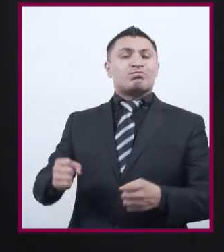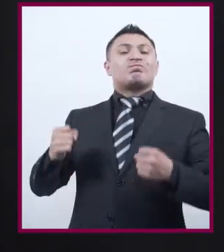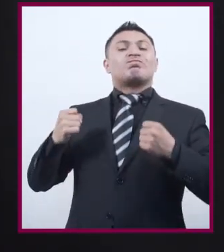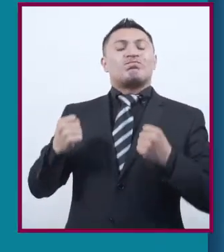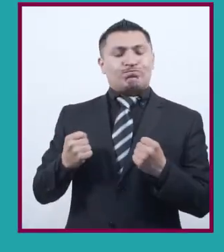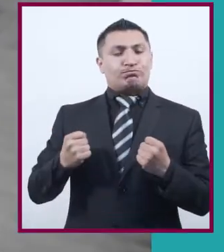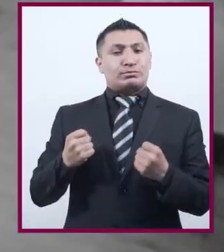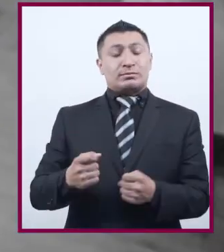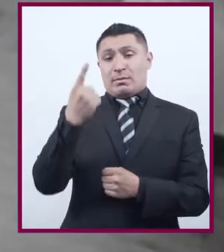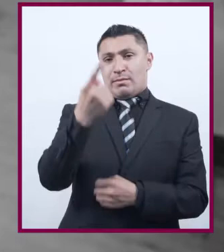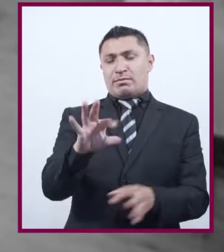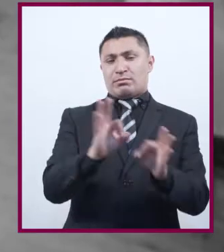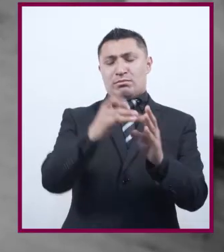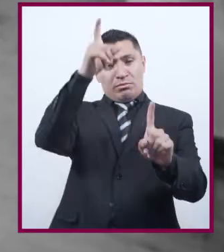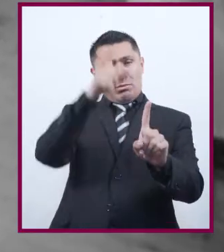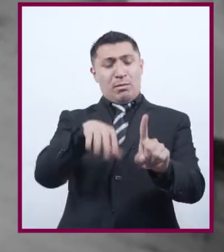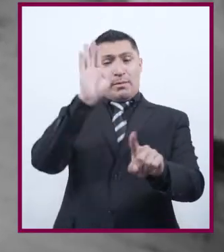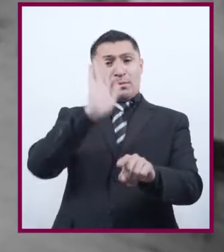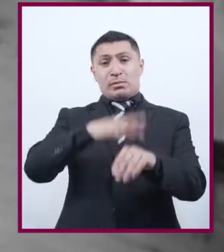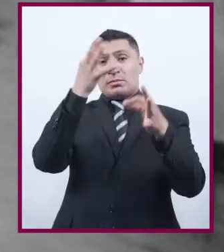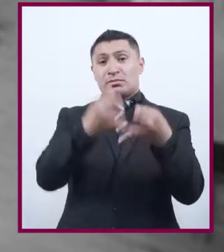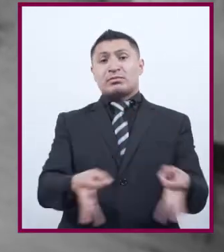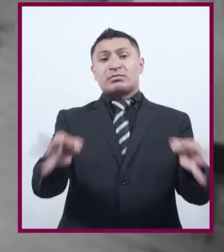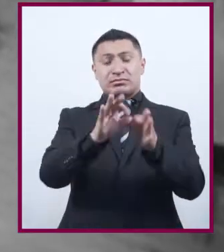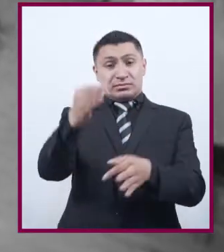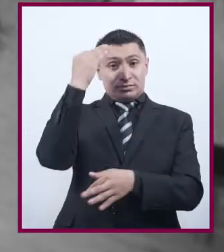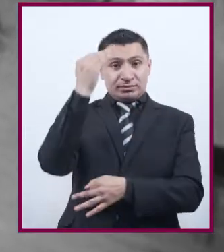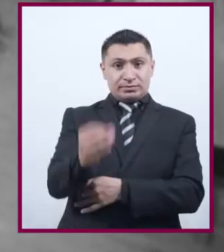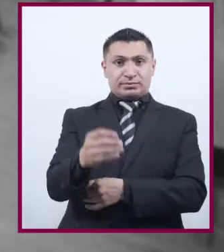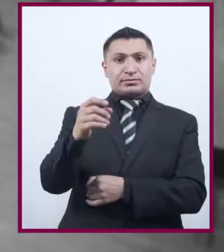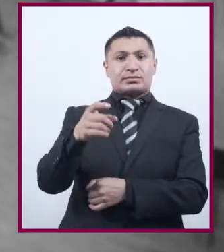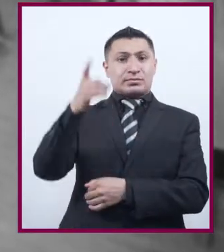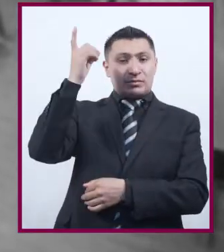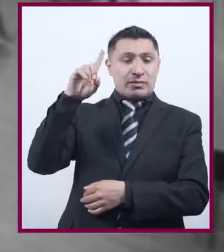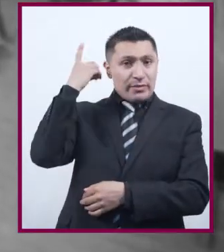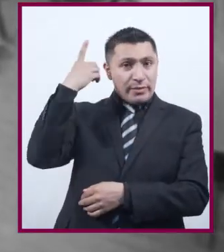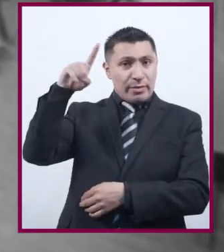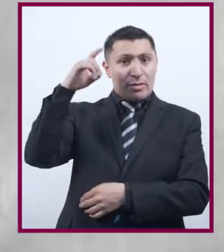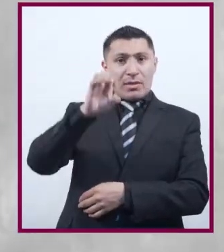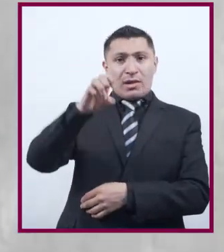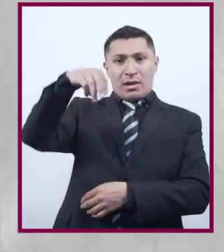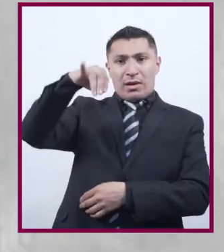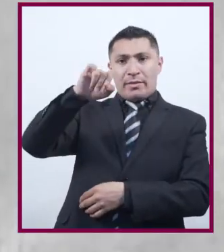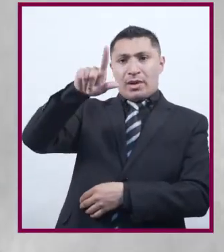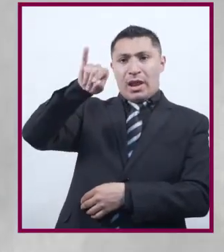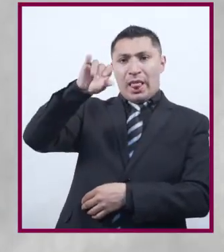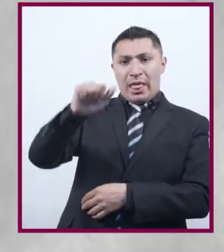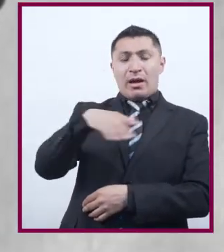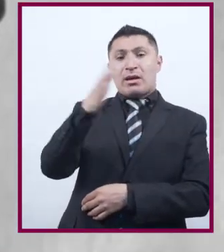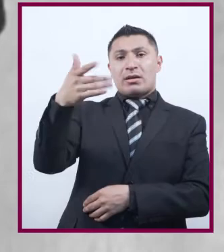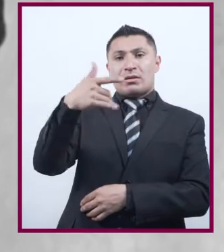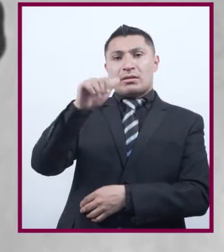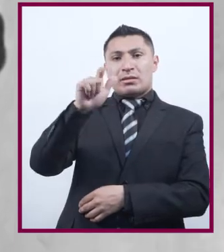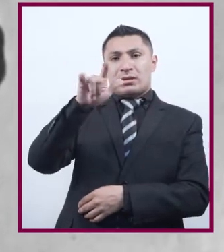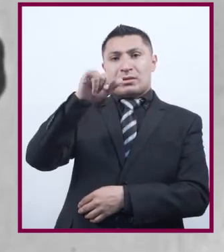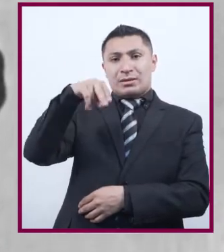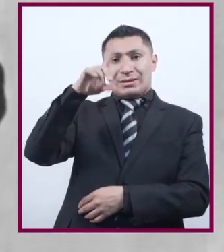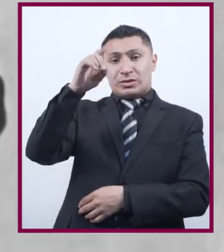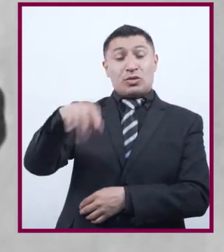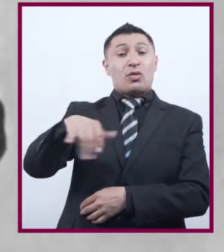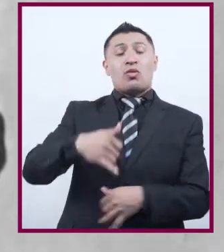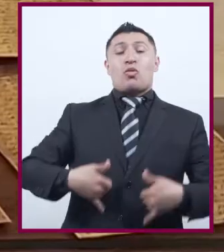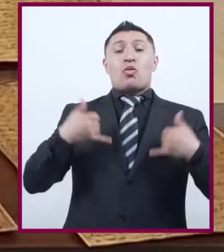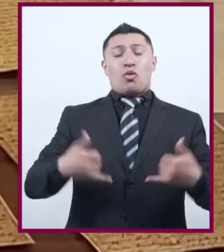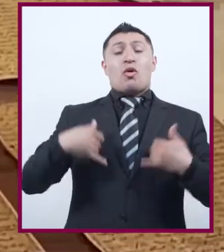siguió viva. Una de las figuras más emblemáticas de este periodo fue la duranguense Ermila Galindo, quien siendo